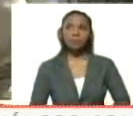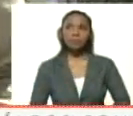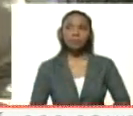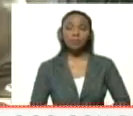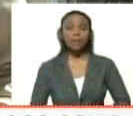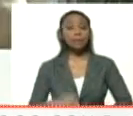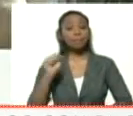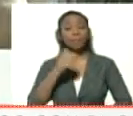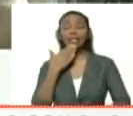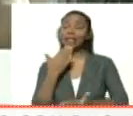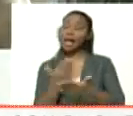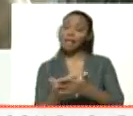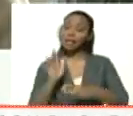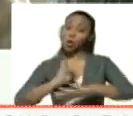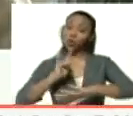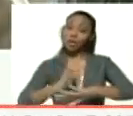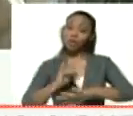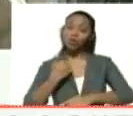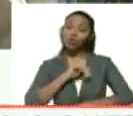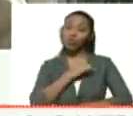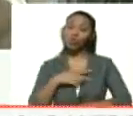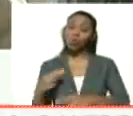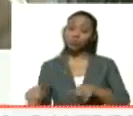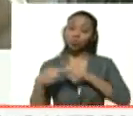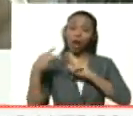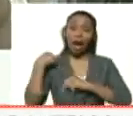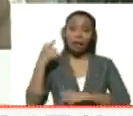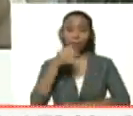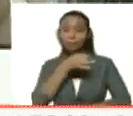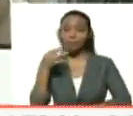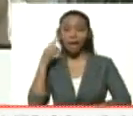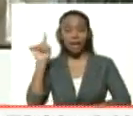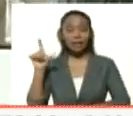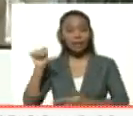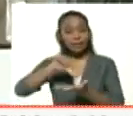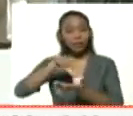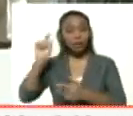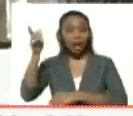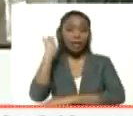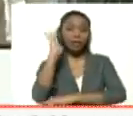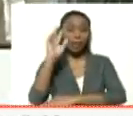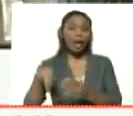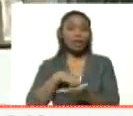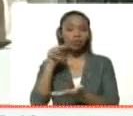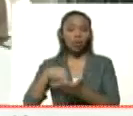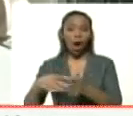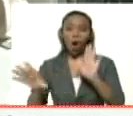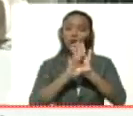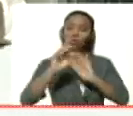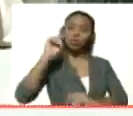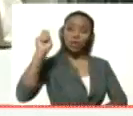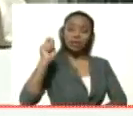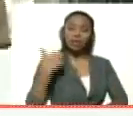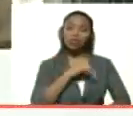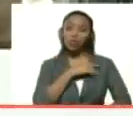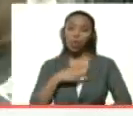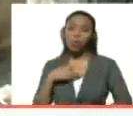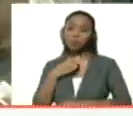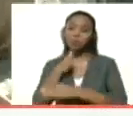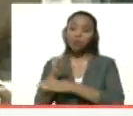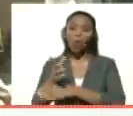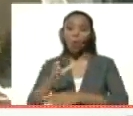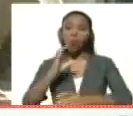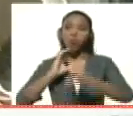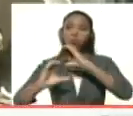Así es, gracias por el contacto. Estudio, nosotros nos encontramos efectivamente en la sede de la Asamblea Nacional Constituyente, pero vamos a conversar